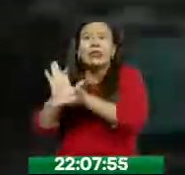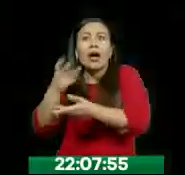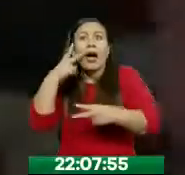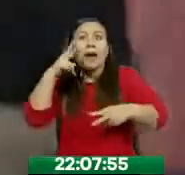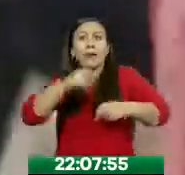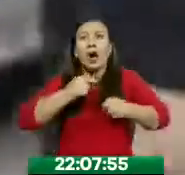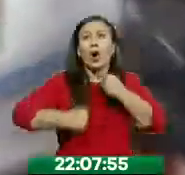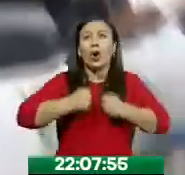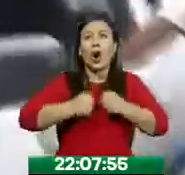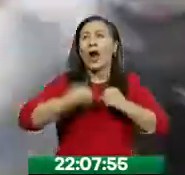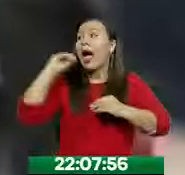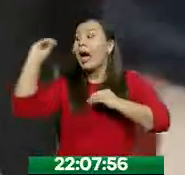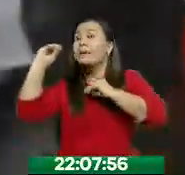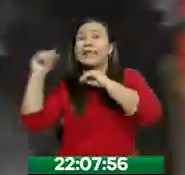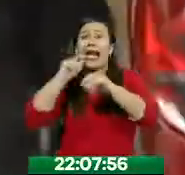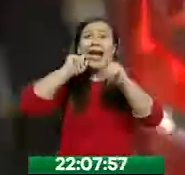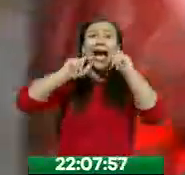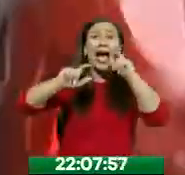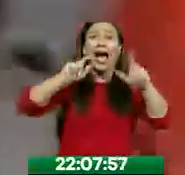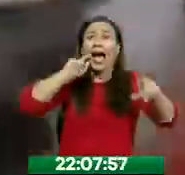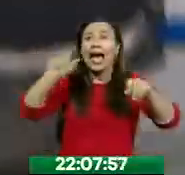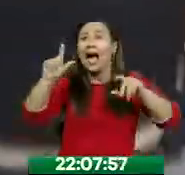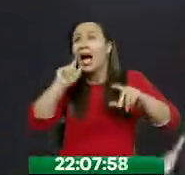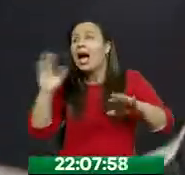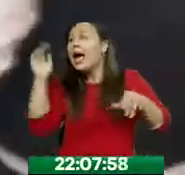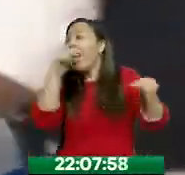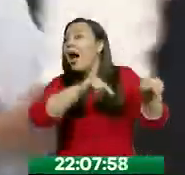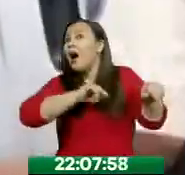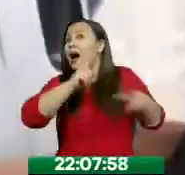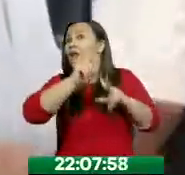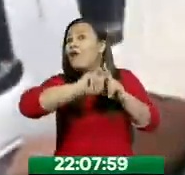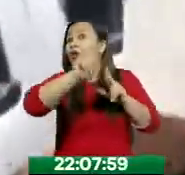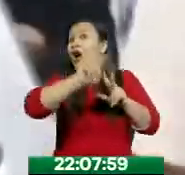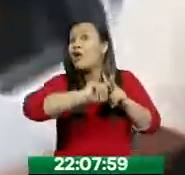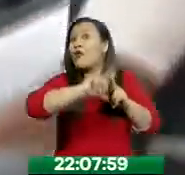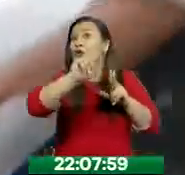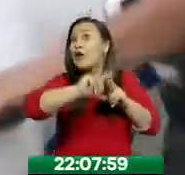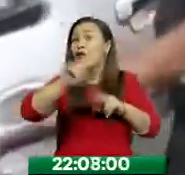que ocurría empezaron a gritar, dando la voz de alerta a la policía.